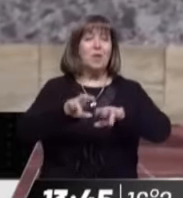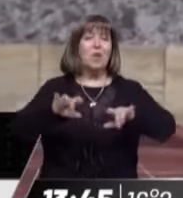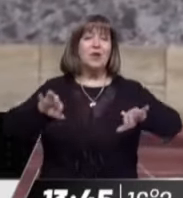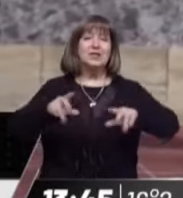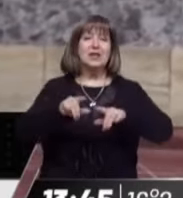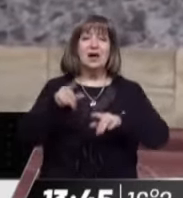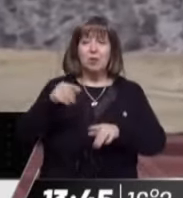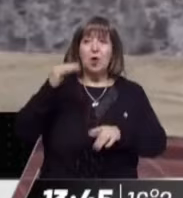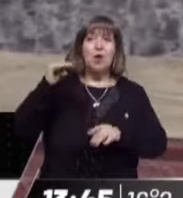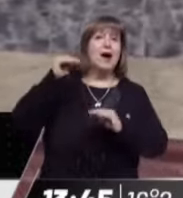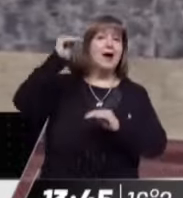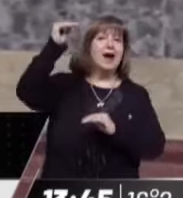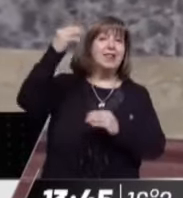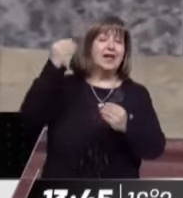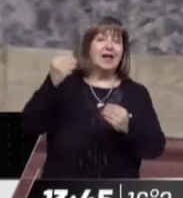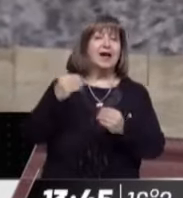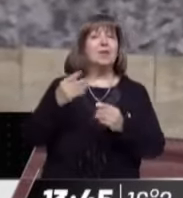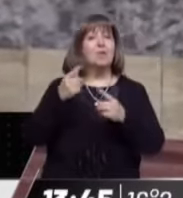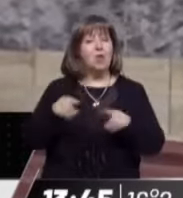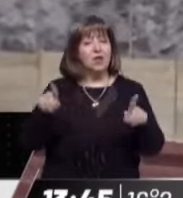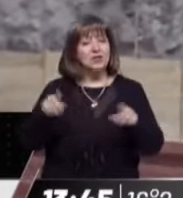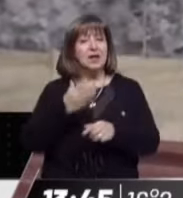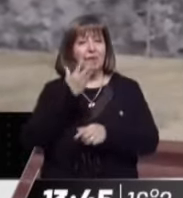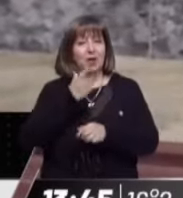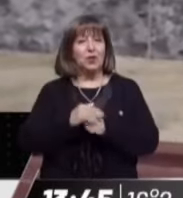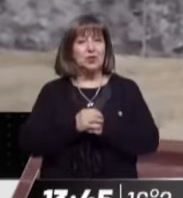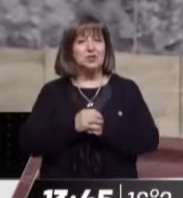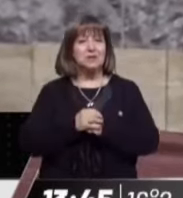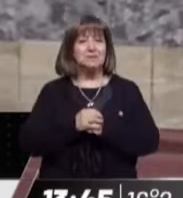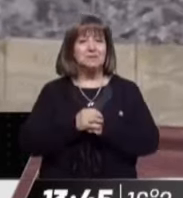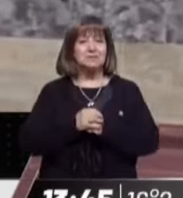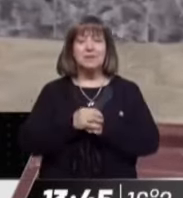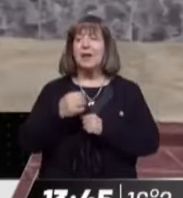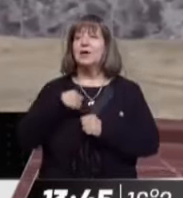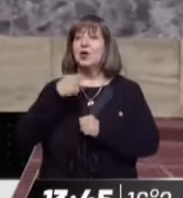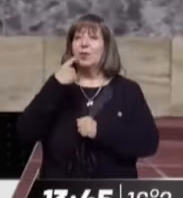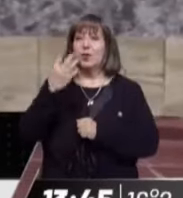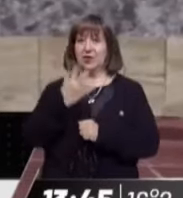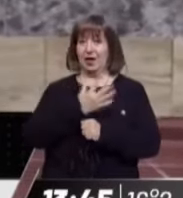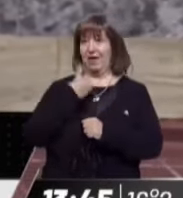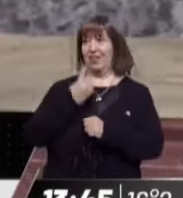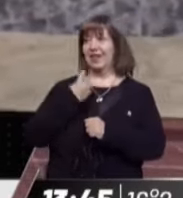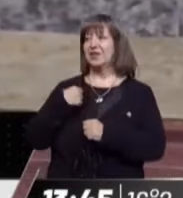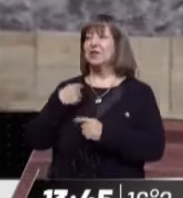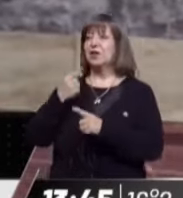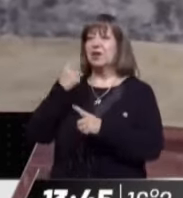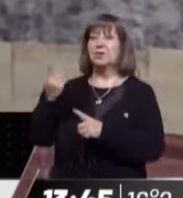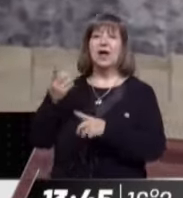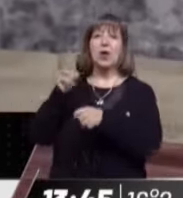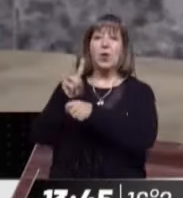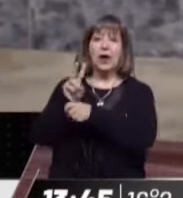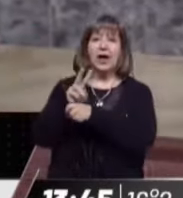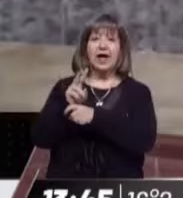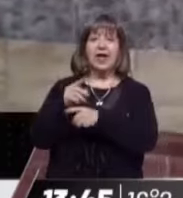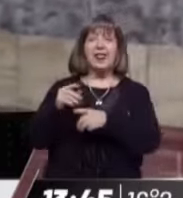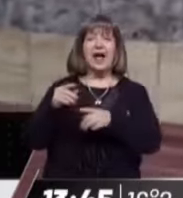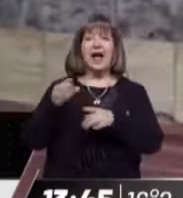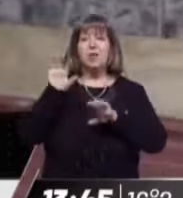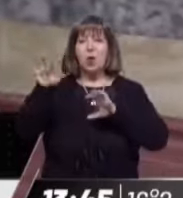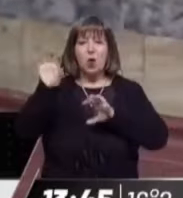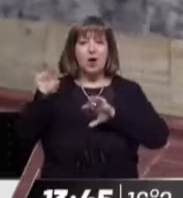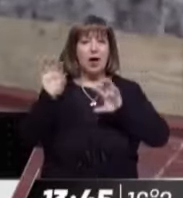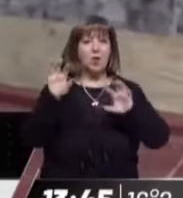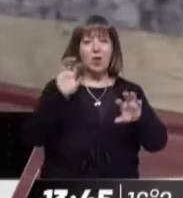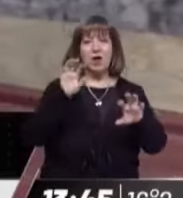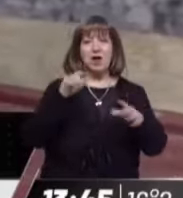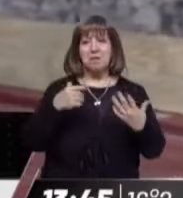querés ser músico cuando seas grande? Sí. Escúchame, sí. Le preguntaba a la Dir y le digo, los tienen que cuidar, a veces los chicos le hacen burla a los chicos